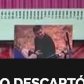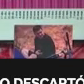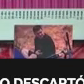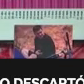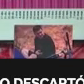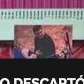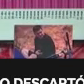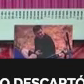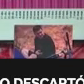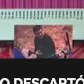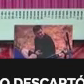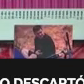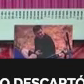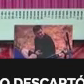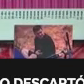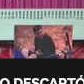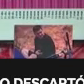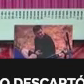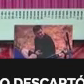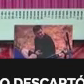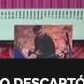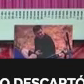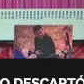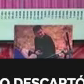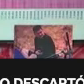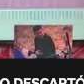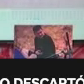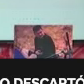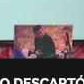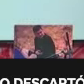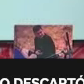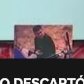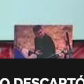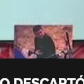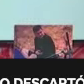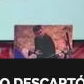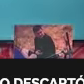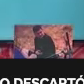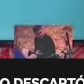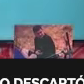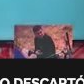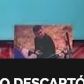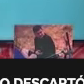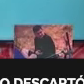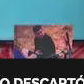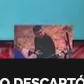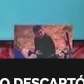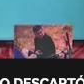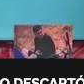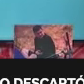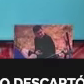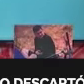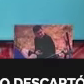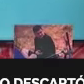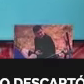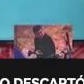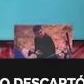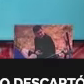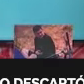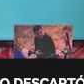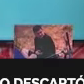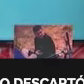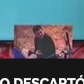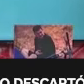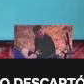cualquier otra mascarilla, si quieren la N95, de 3M, digo la marca para que vean que acá no hay un tipo de cariz comercial. Cuando les